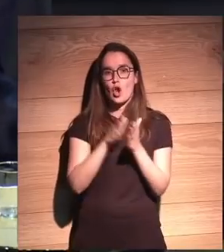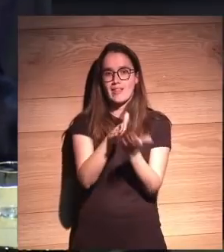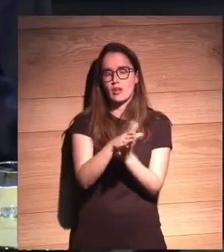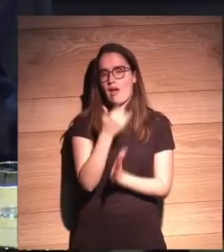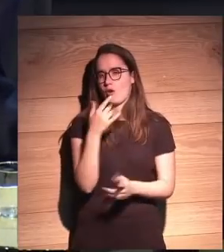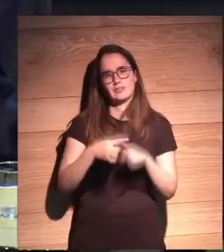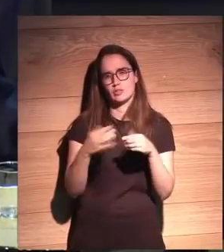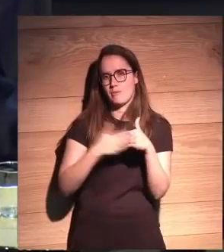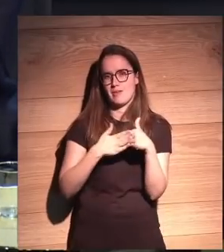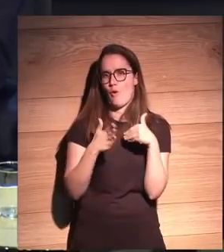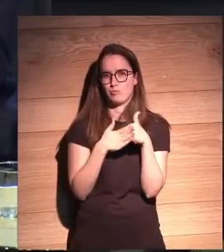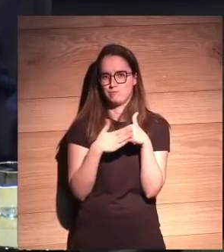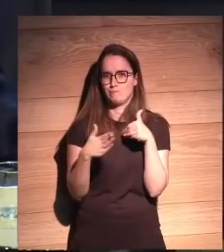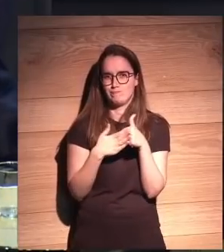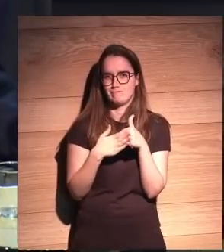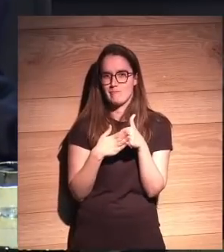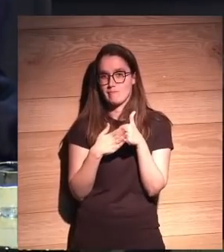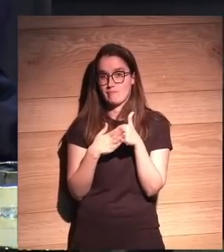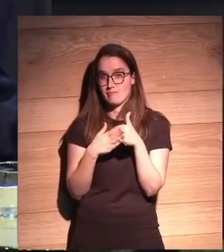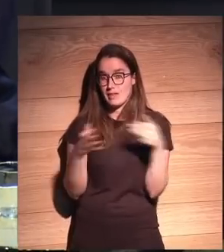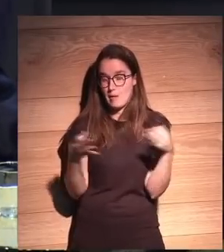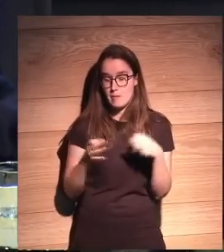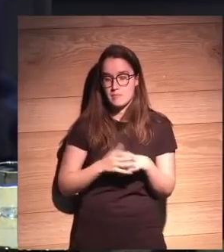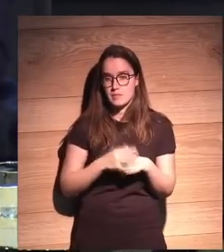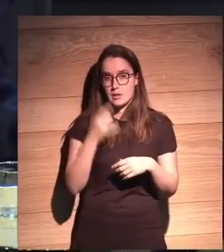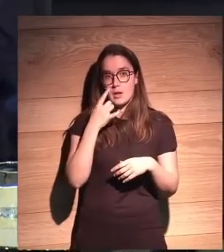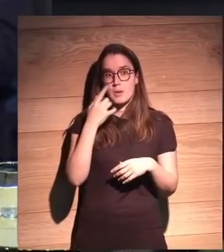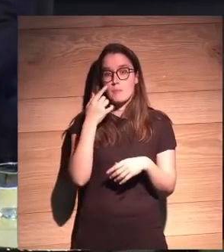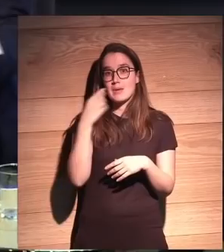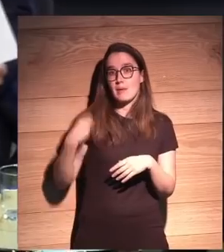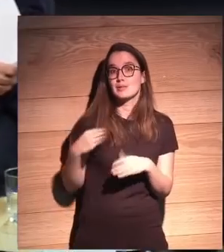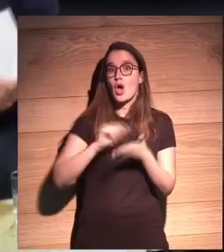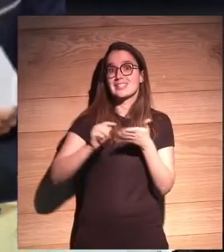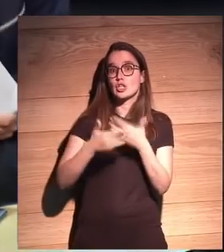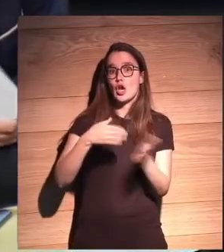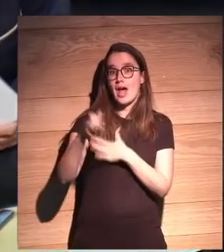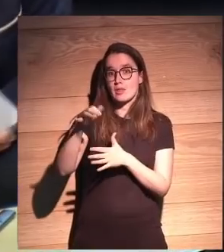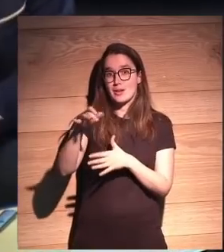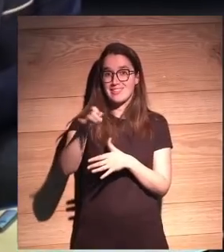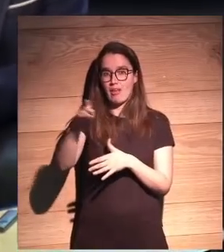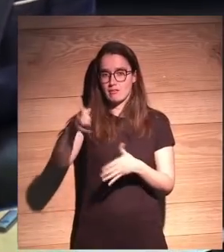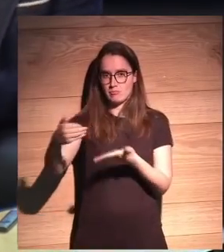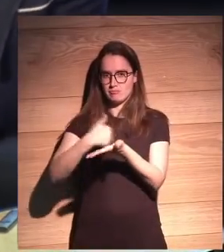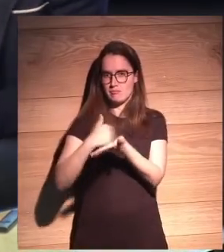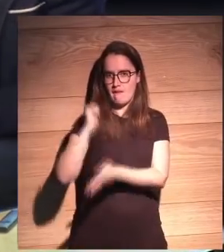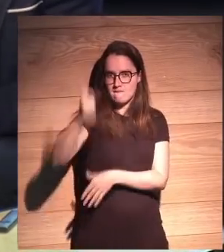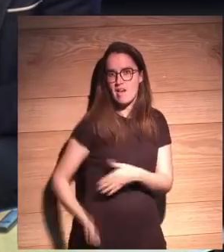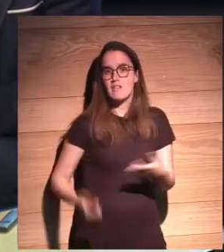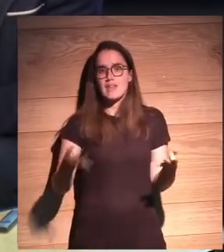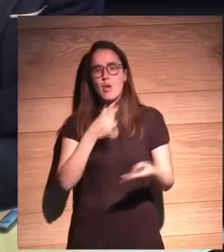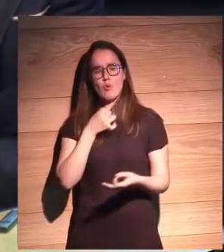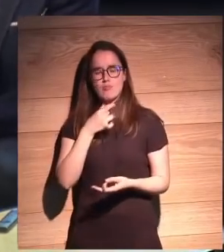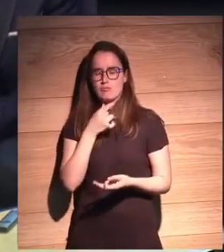hay que meter algo de sexo. Sí, sí, sí. Mira, no me dejo otra cosa, Pilar. Sí, mira la ciprestedita que se forró en su momento, ¿vale? Hay que meter humor.